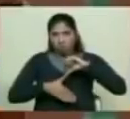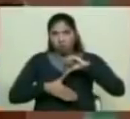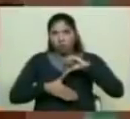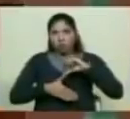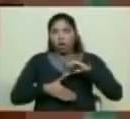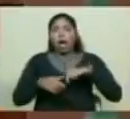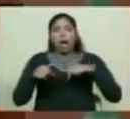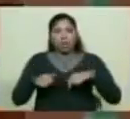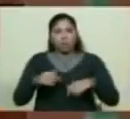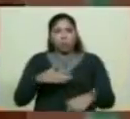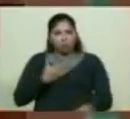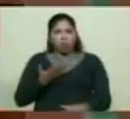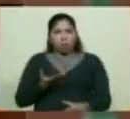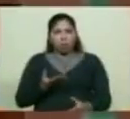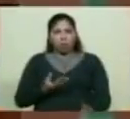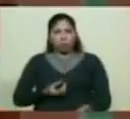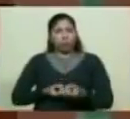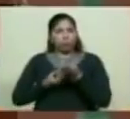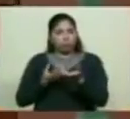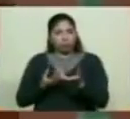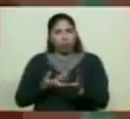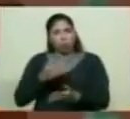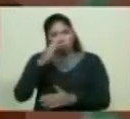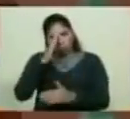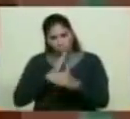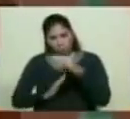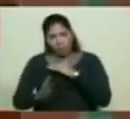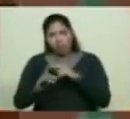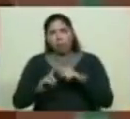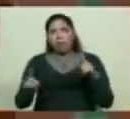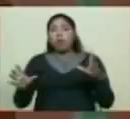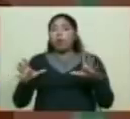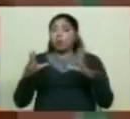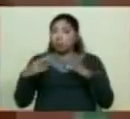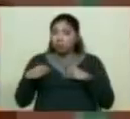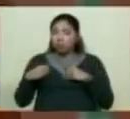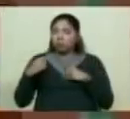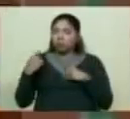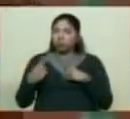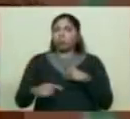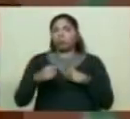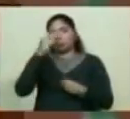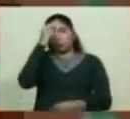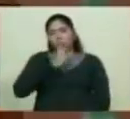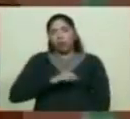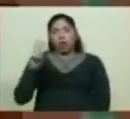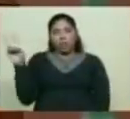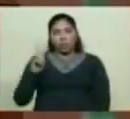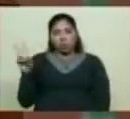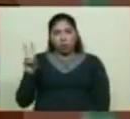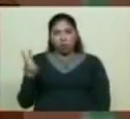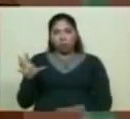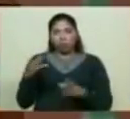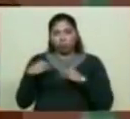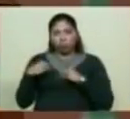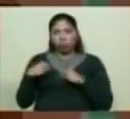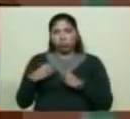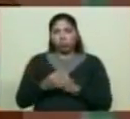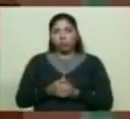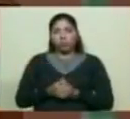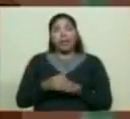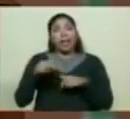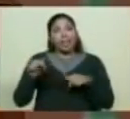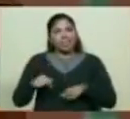modestia con humildad pero reconociendo lo que somos los venezolanos y venezolanas aquí